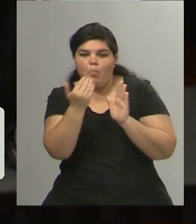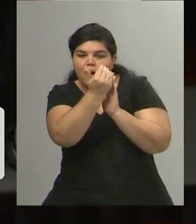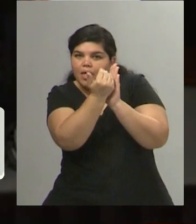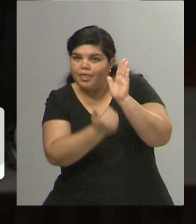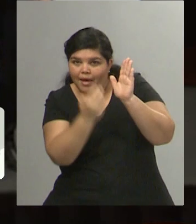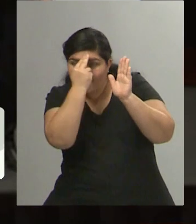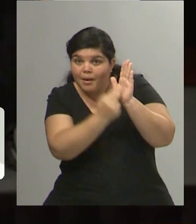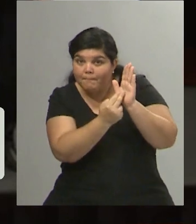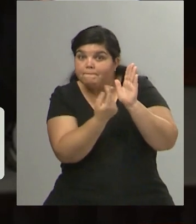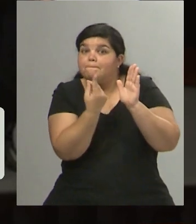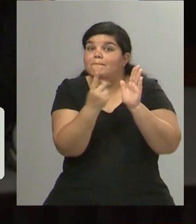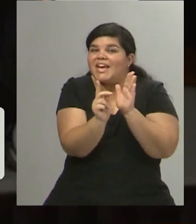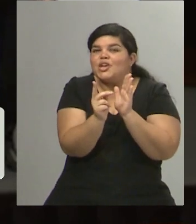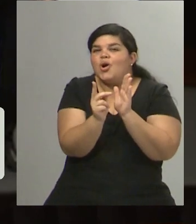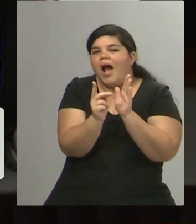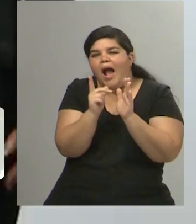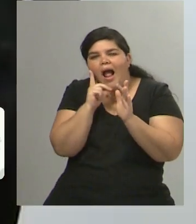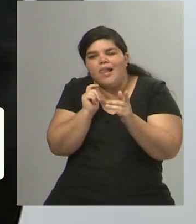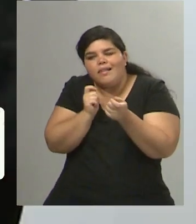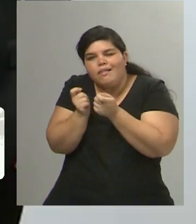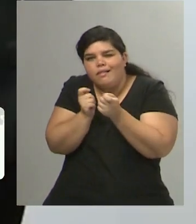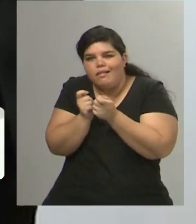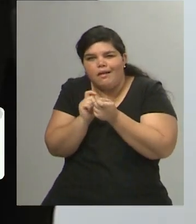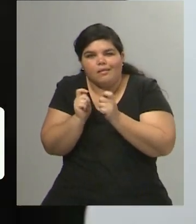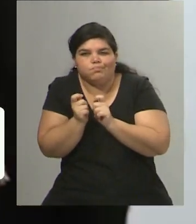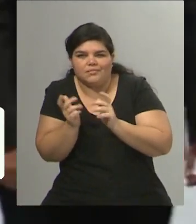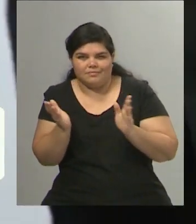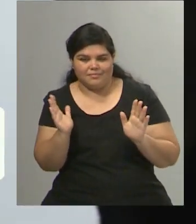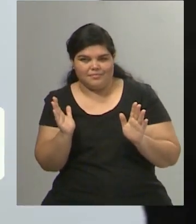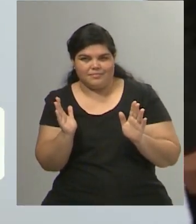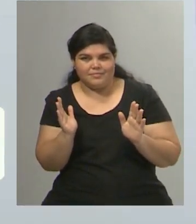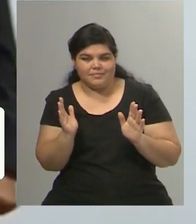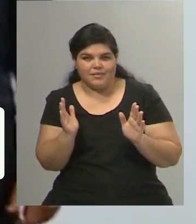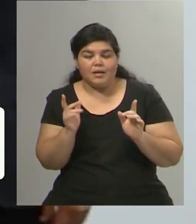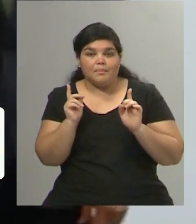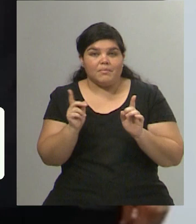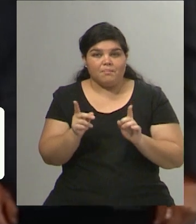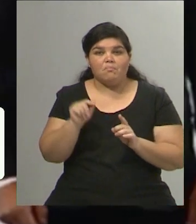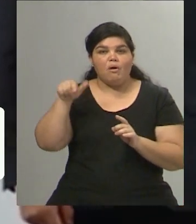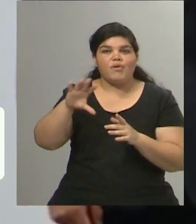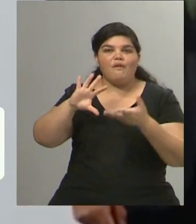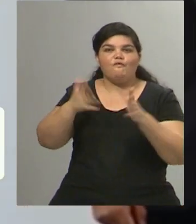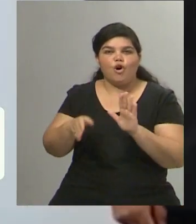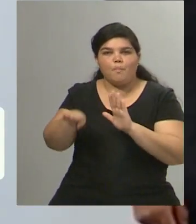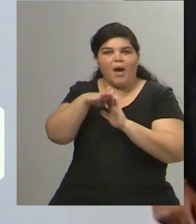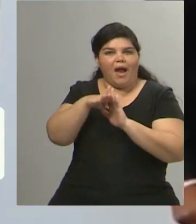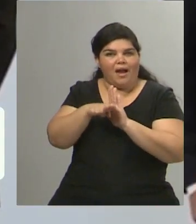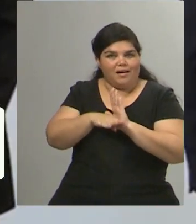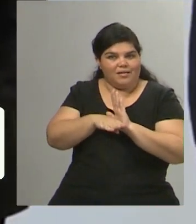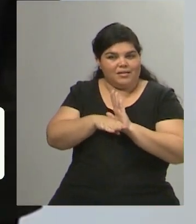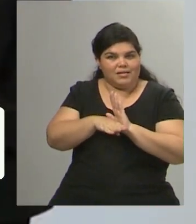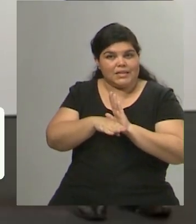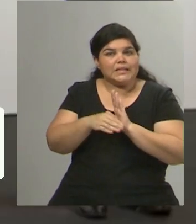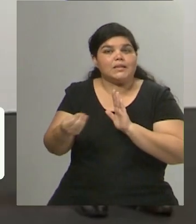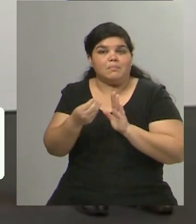preguntan cómo podríamos encontrar un jeitinho, la fórmula del jeitinho, en el